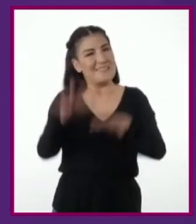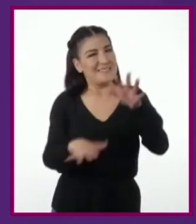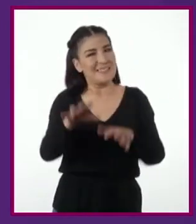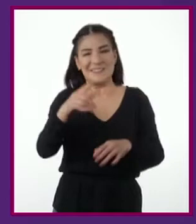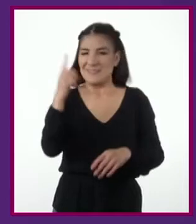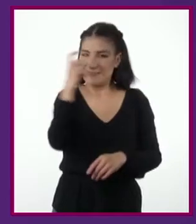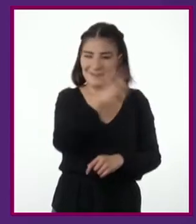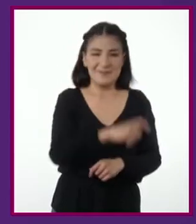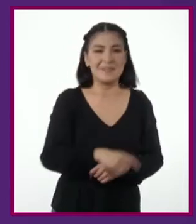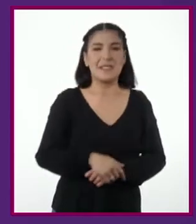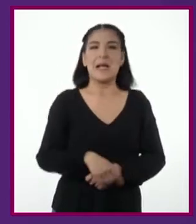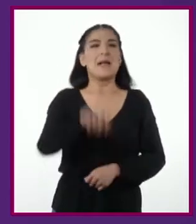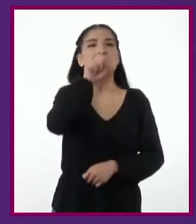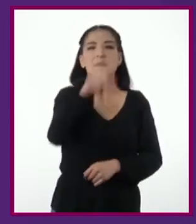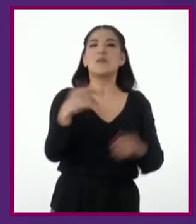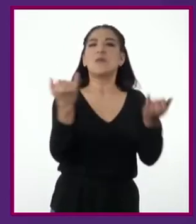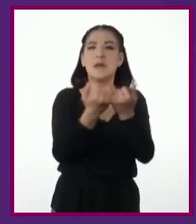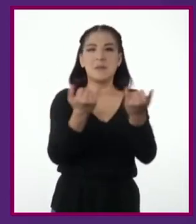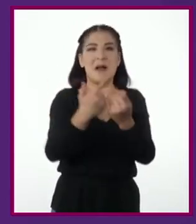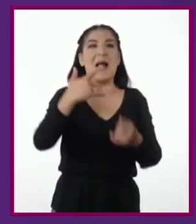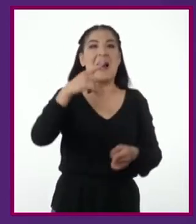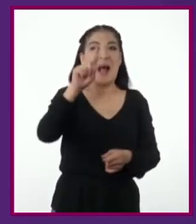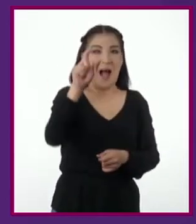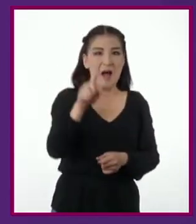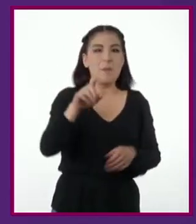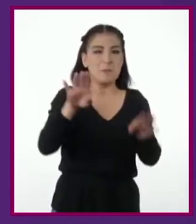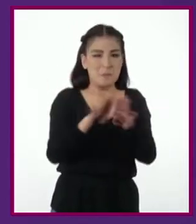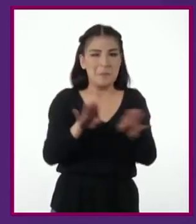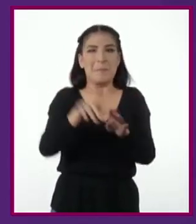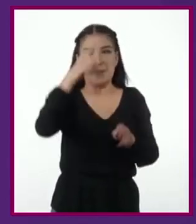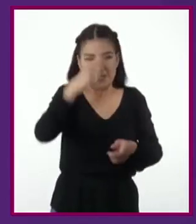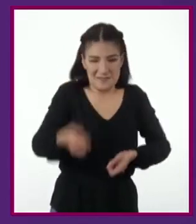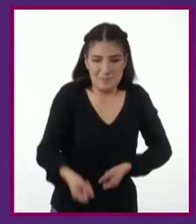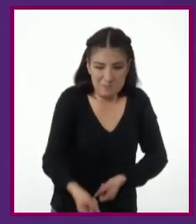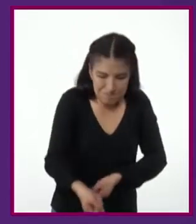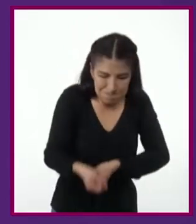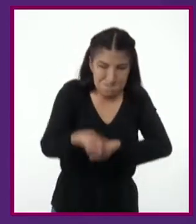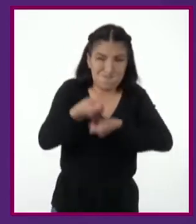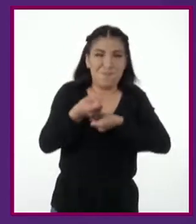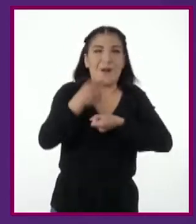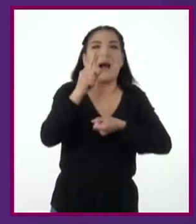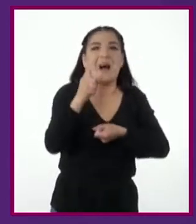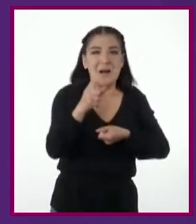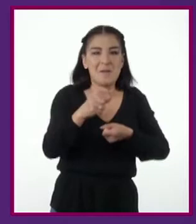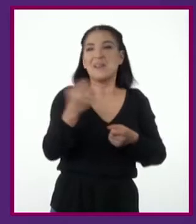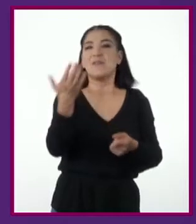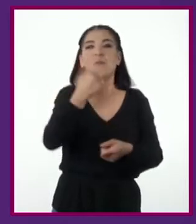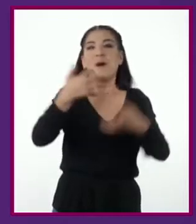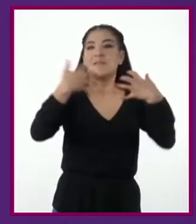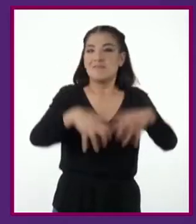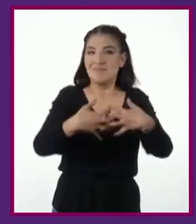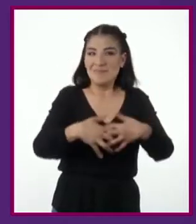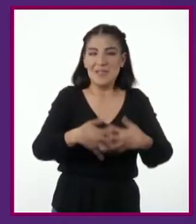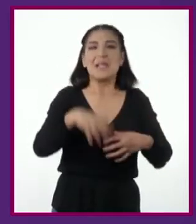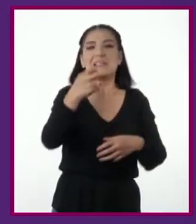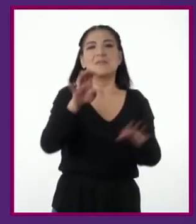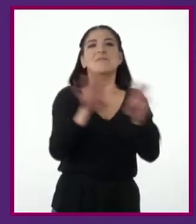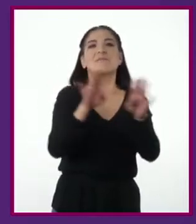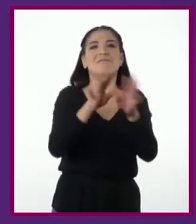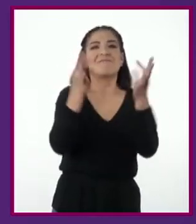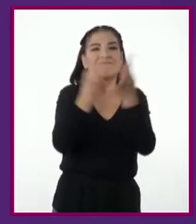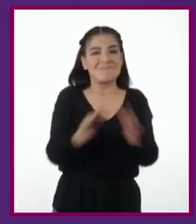mismo pasó con la fuerza del agua. Tampoco se empleó para mover máquinas, lo cual representó un